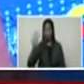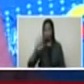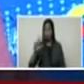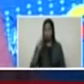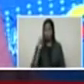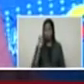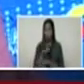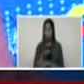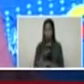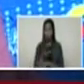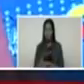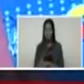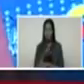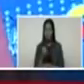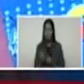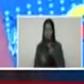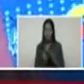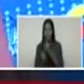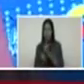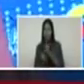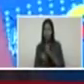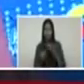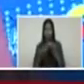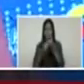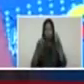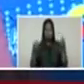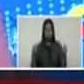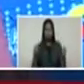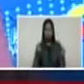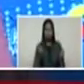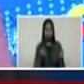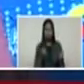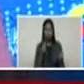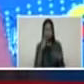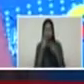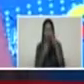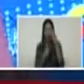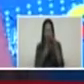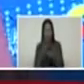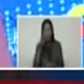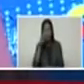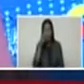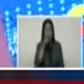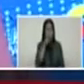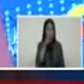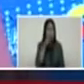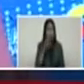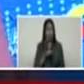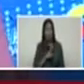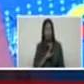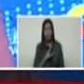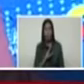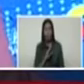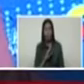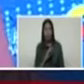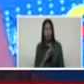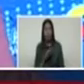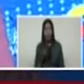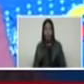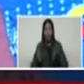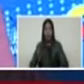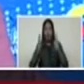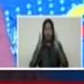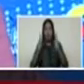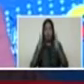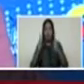deben representar a un Estado y a su pueblo de manera digna, pero también deben respetar el Estado de Derecho,